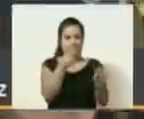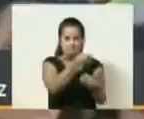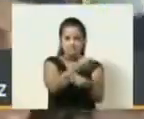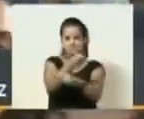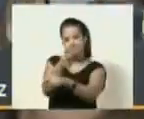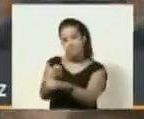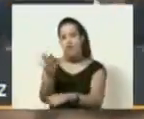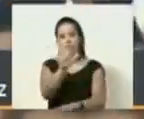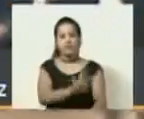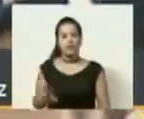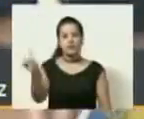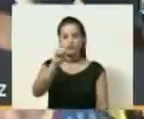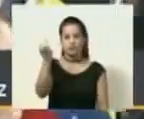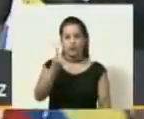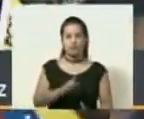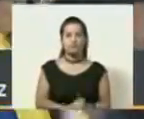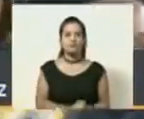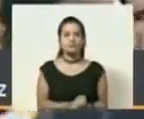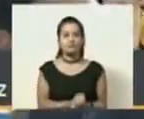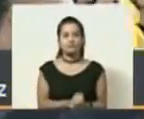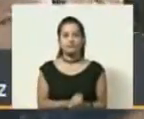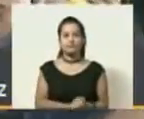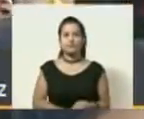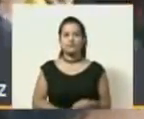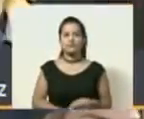República Bolivariana de Venezuela.